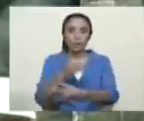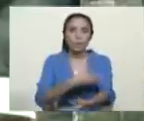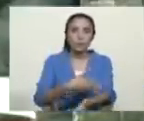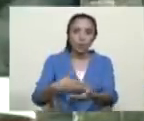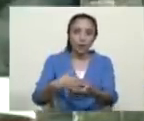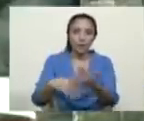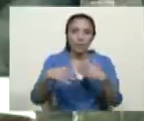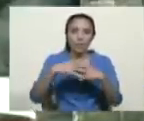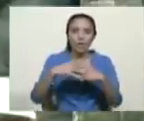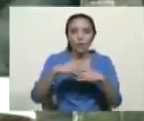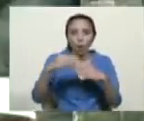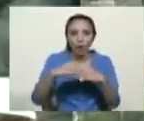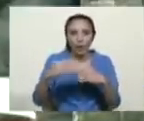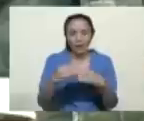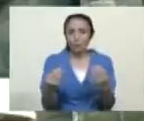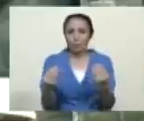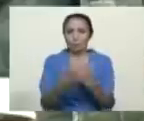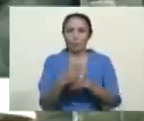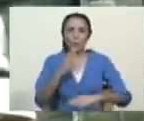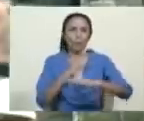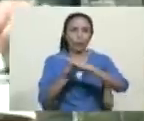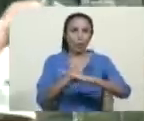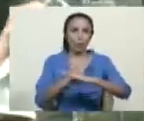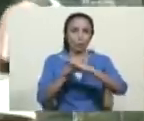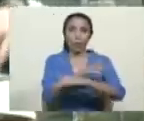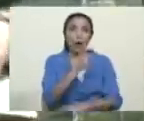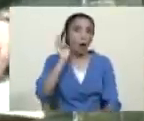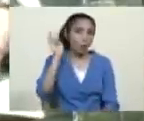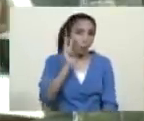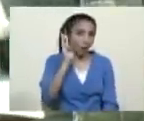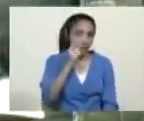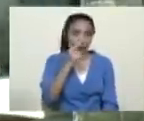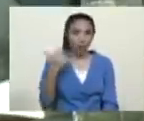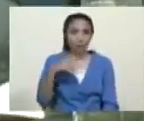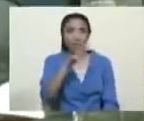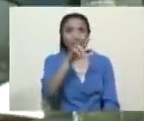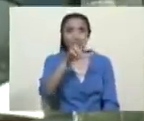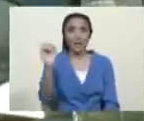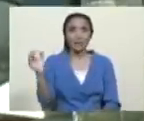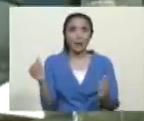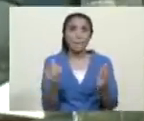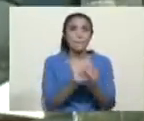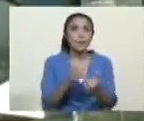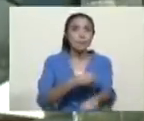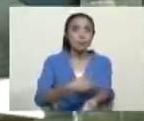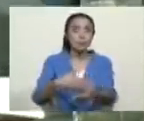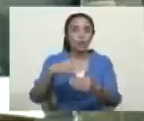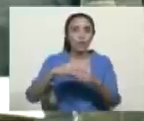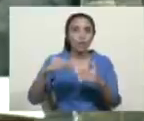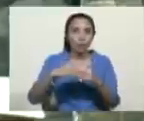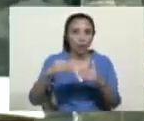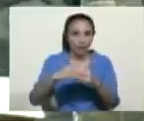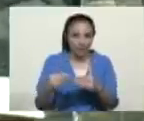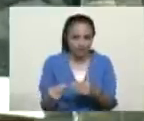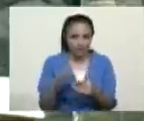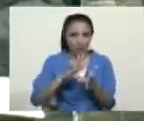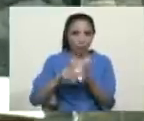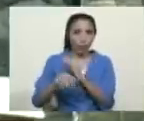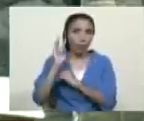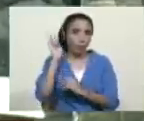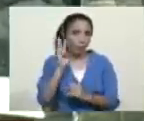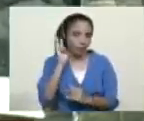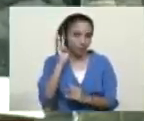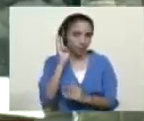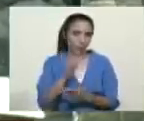Londres recientemente robaron 30 mil millones de dólares del pueblo de Venezuela